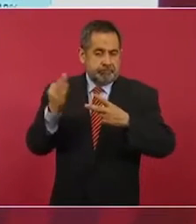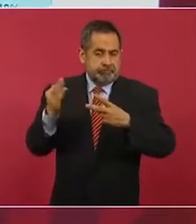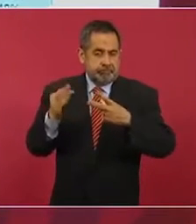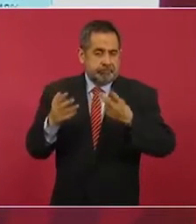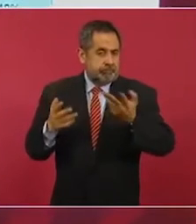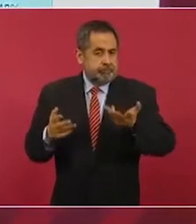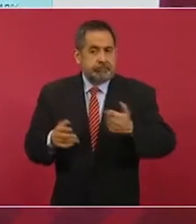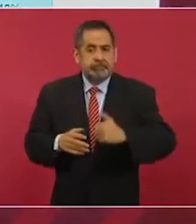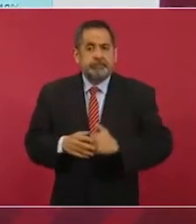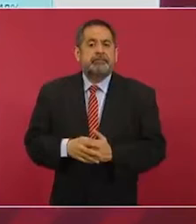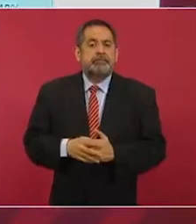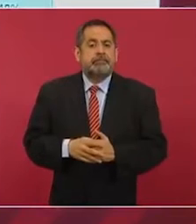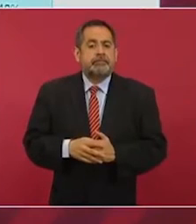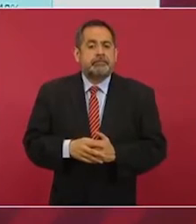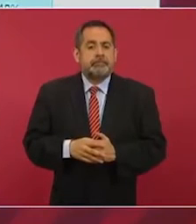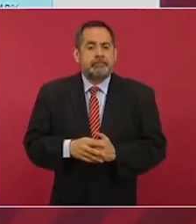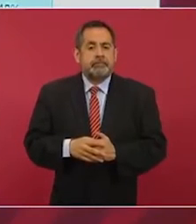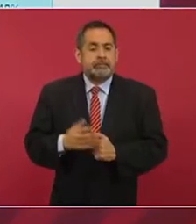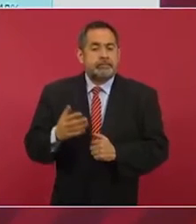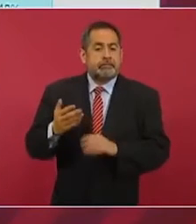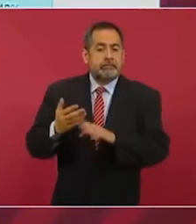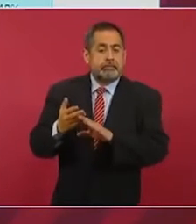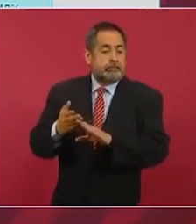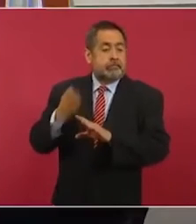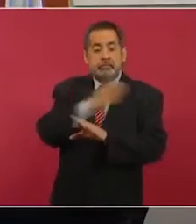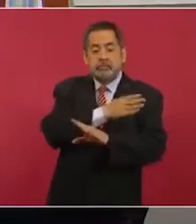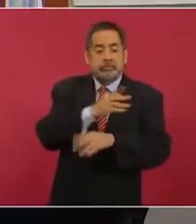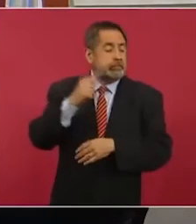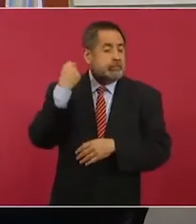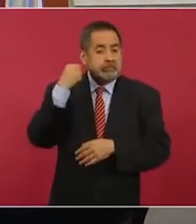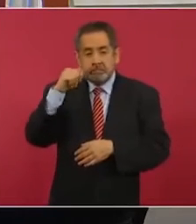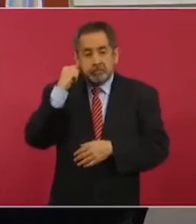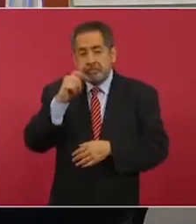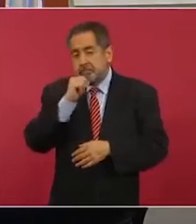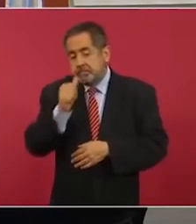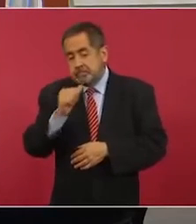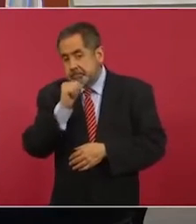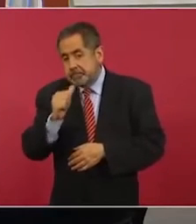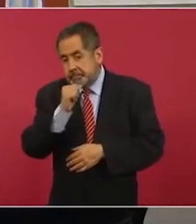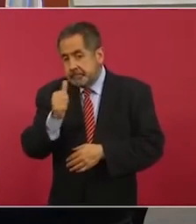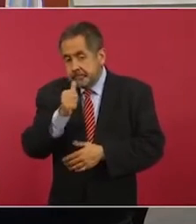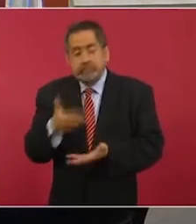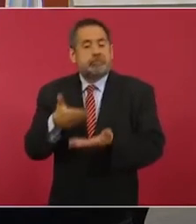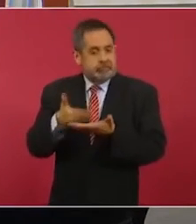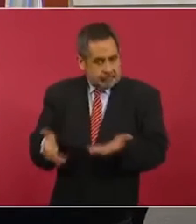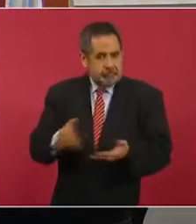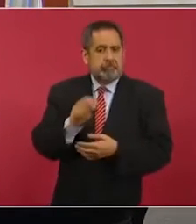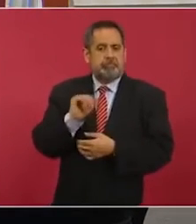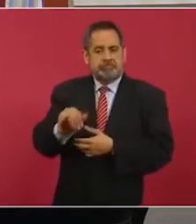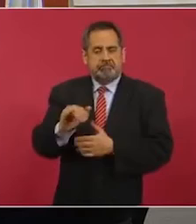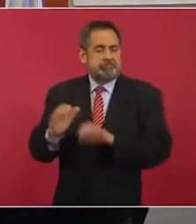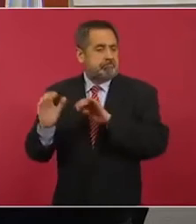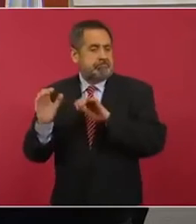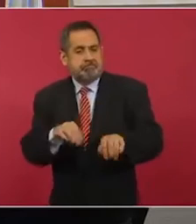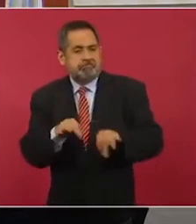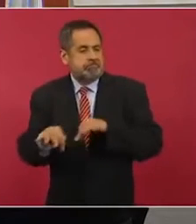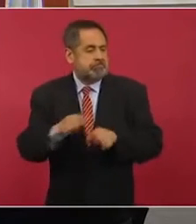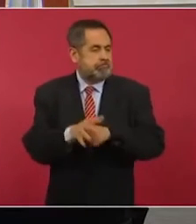¿Y qué pasaba en Tabasco? Pues no era eso, no se daba así.